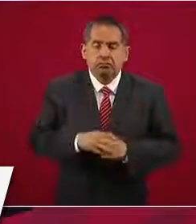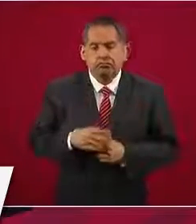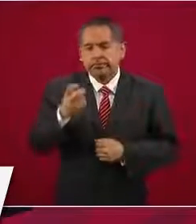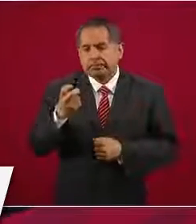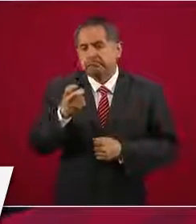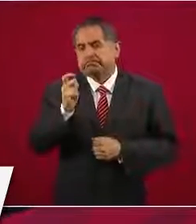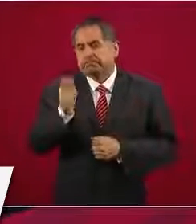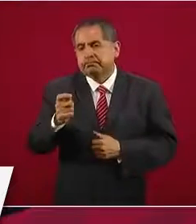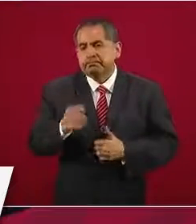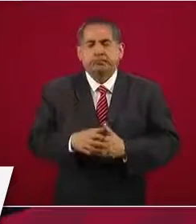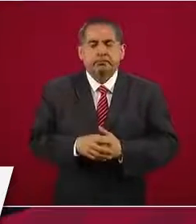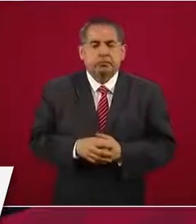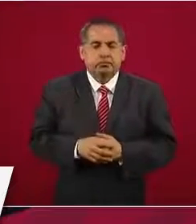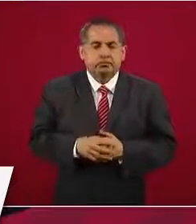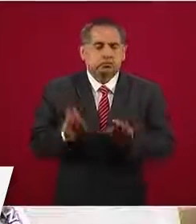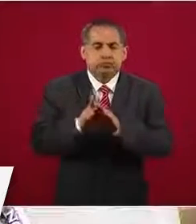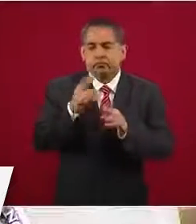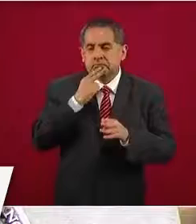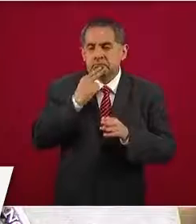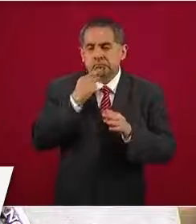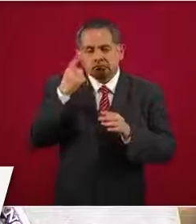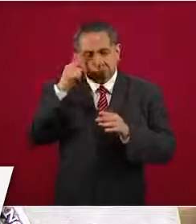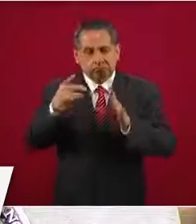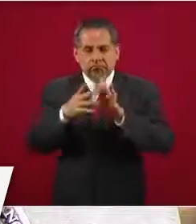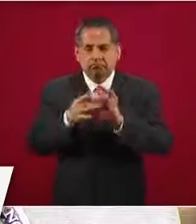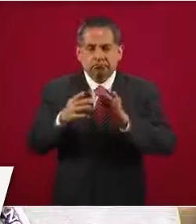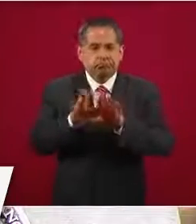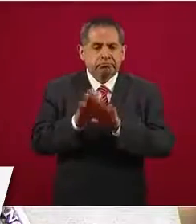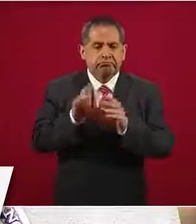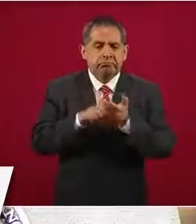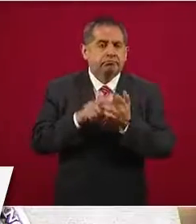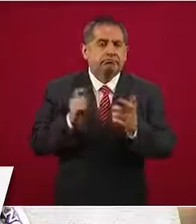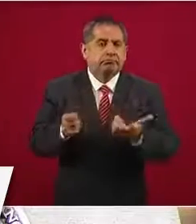repito, a que se